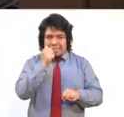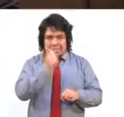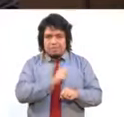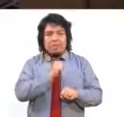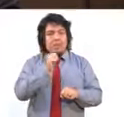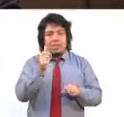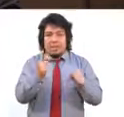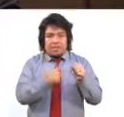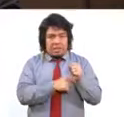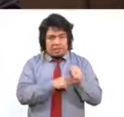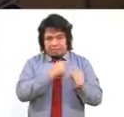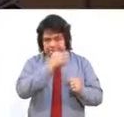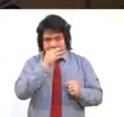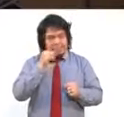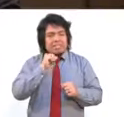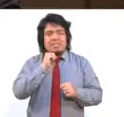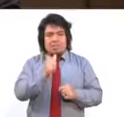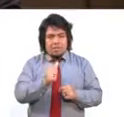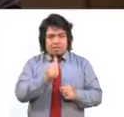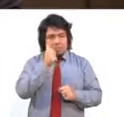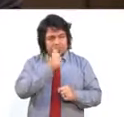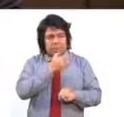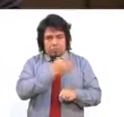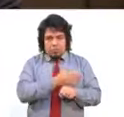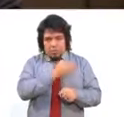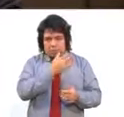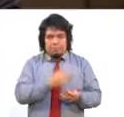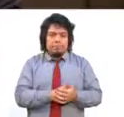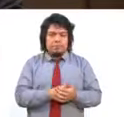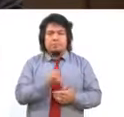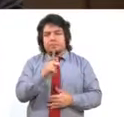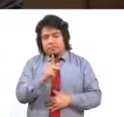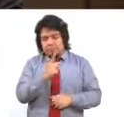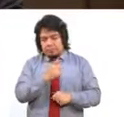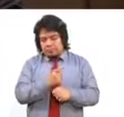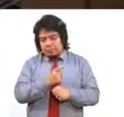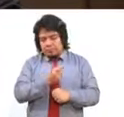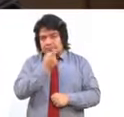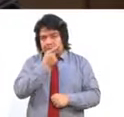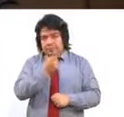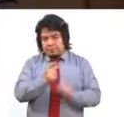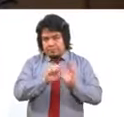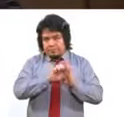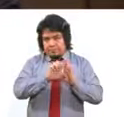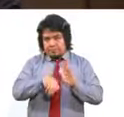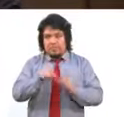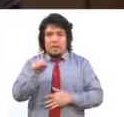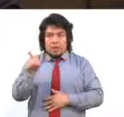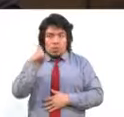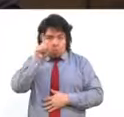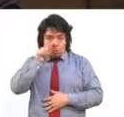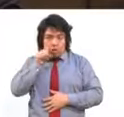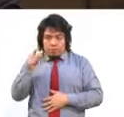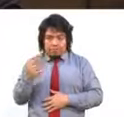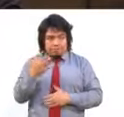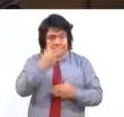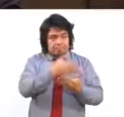te los podemos pasar. Pero sí comentar primero que cuando una mujer llega a la